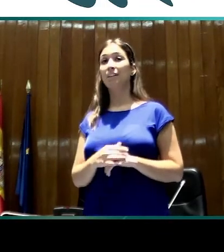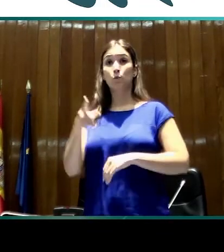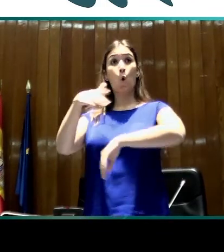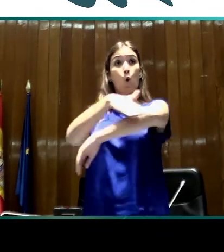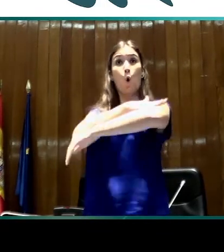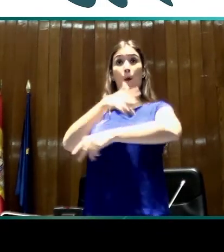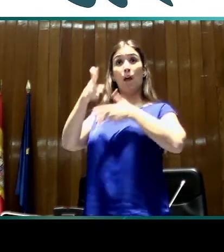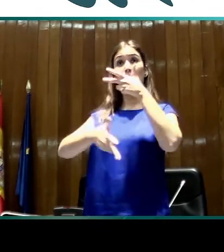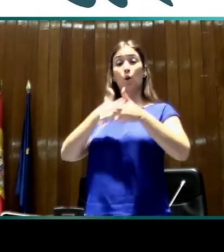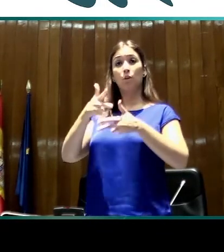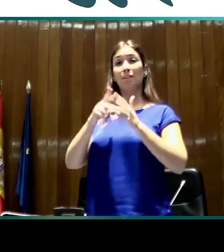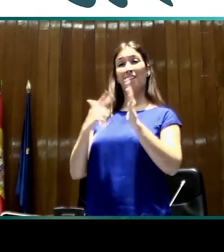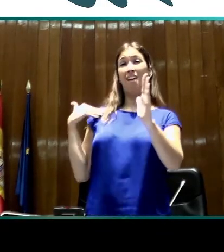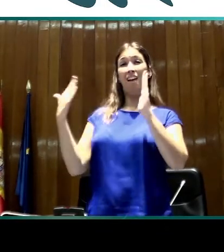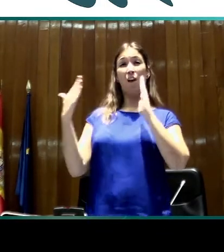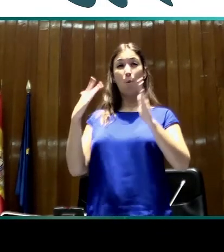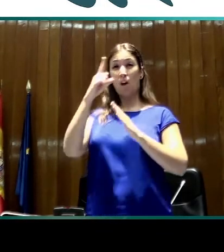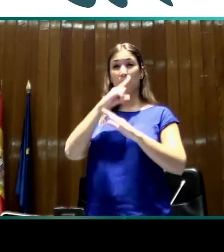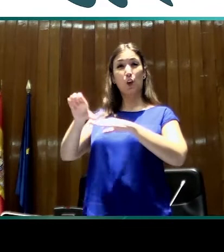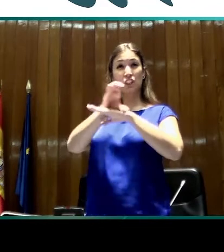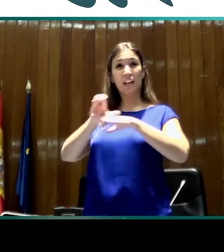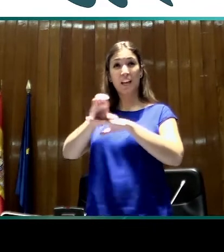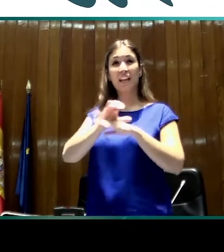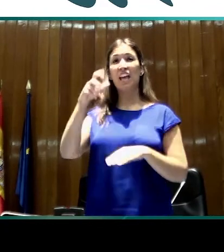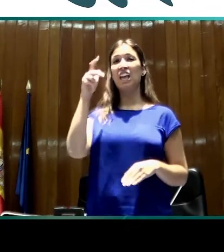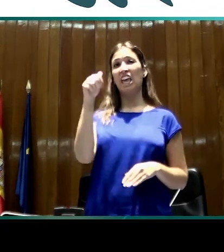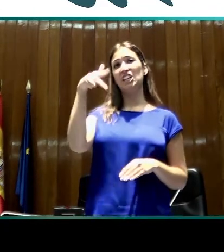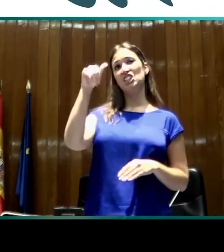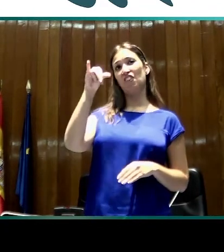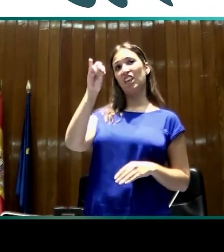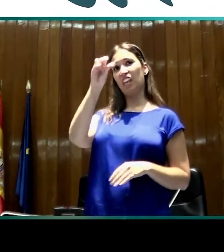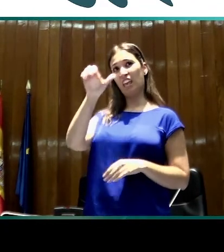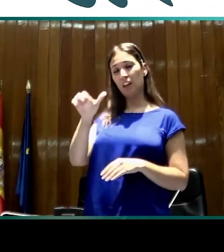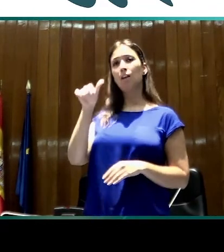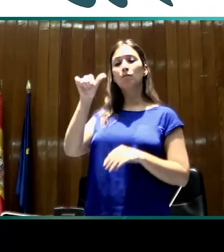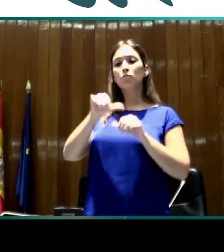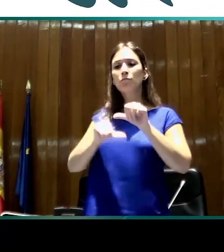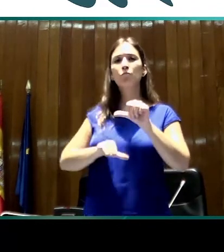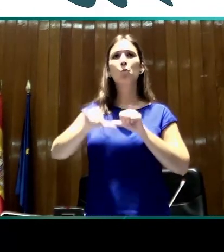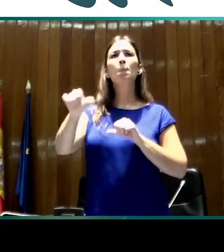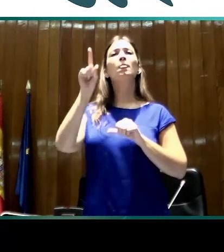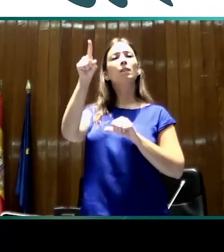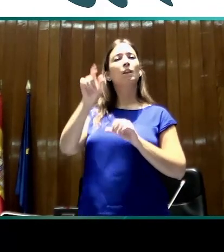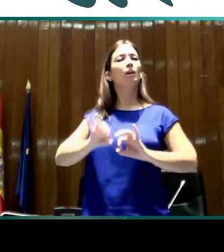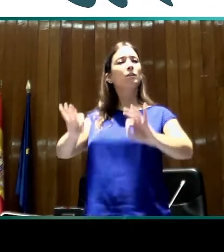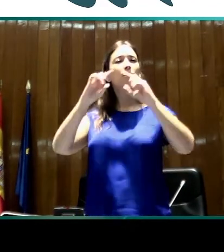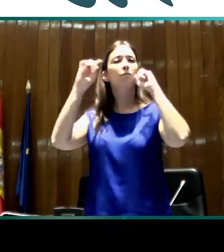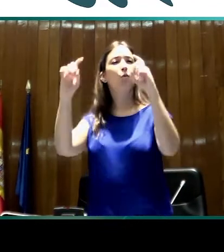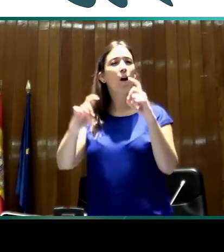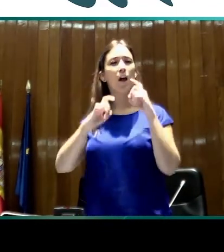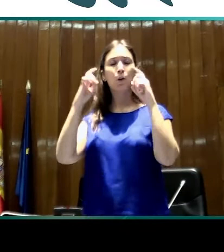Gobierno vasco, desde la época de la consejería de Echenique, de Pedro Miguel Echenique, dedicó un